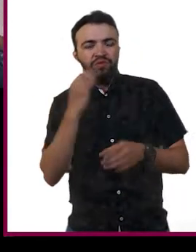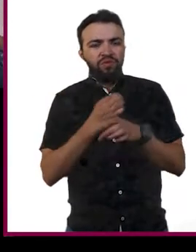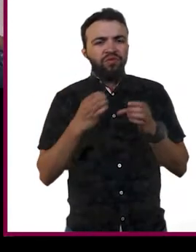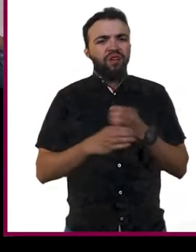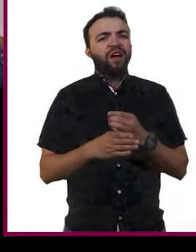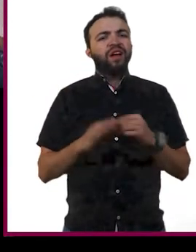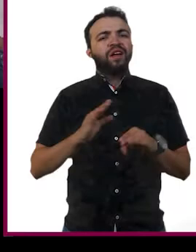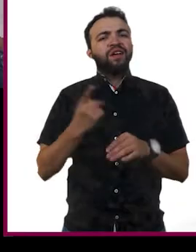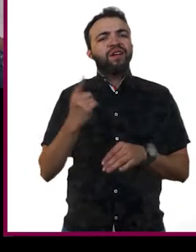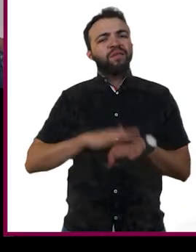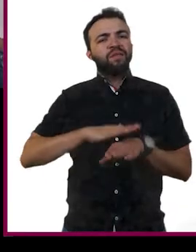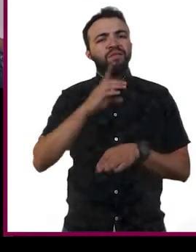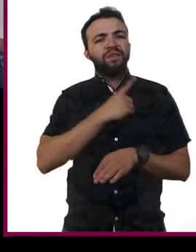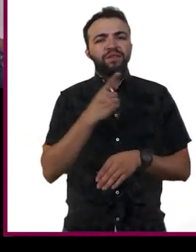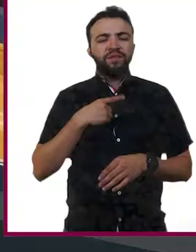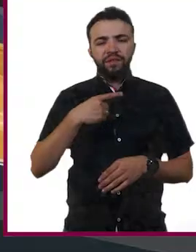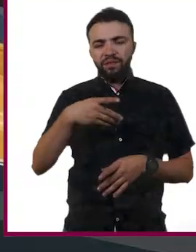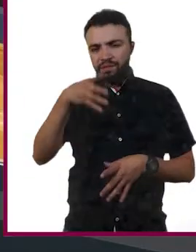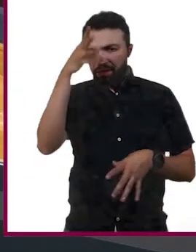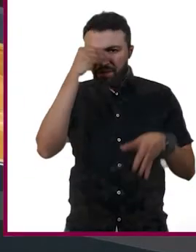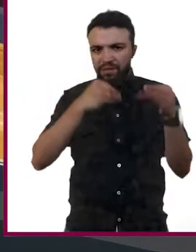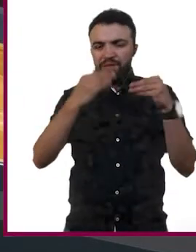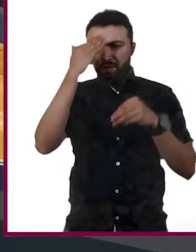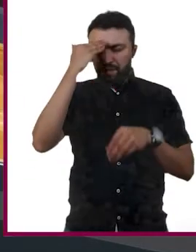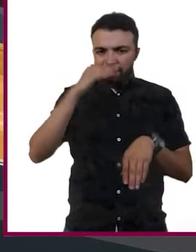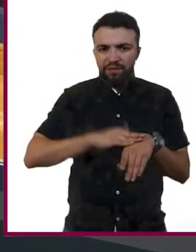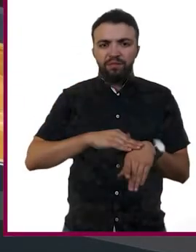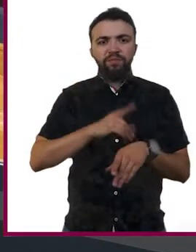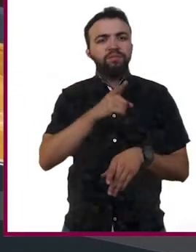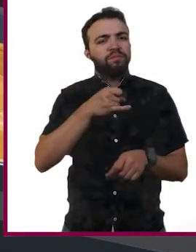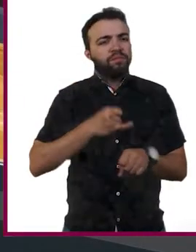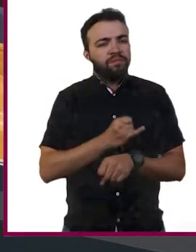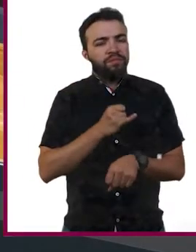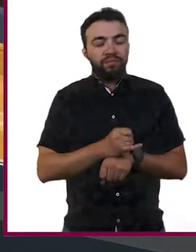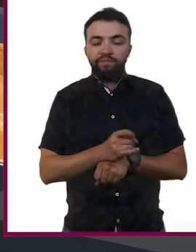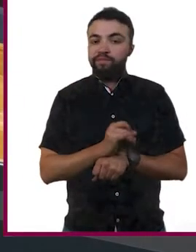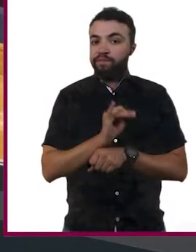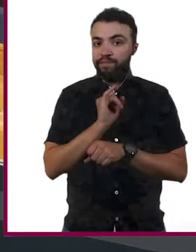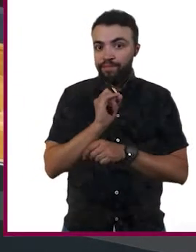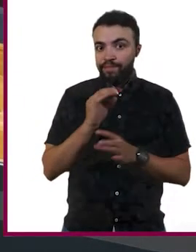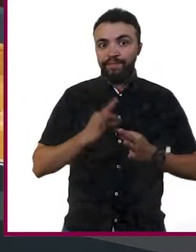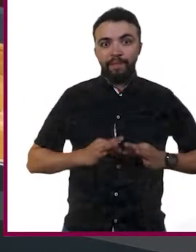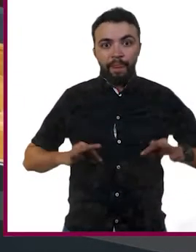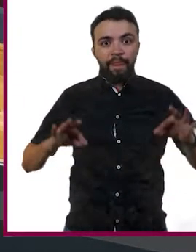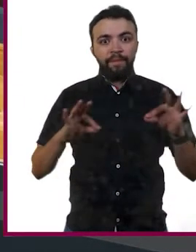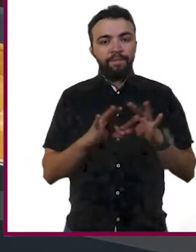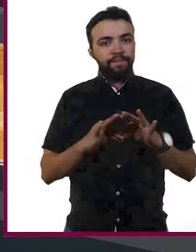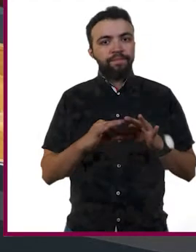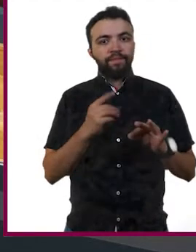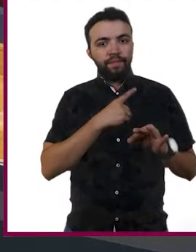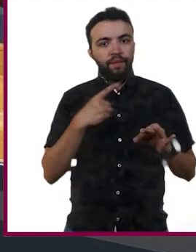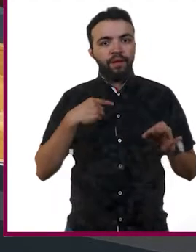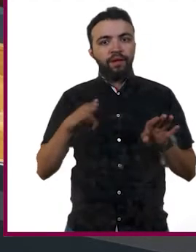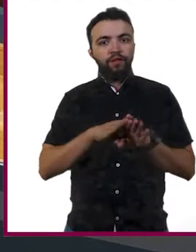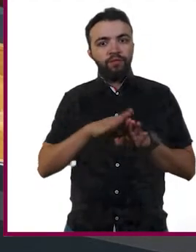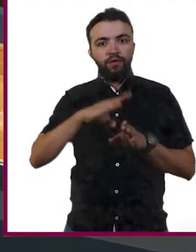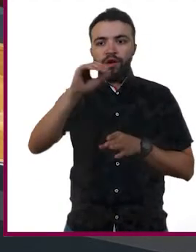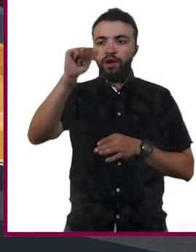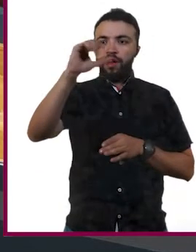tiene que saber un laudero? Sí, sí, es muy importante que el laudero sepa de